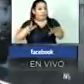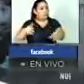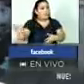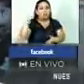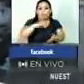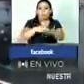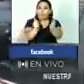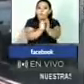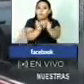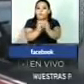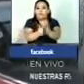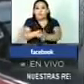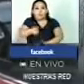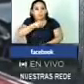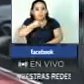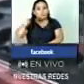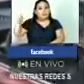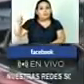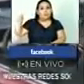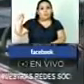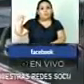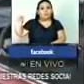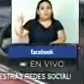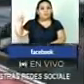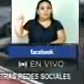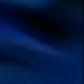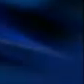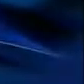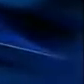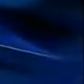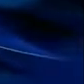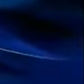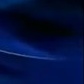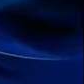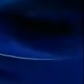inconvenientes. Tatiana Funes Noticiero Hechos